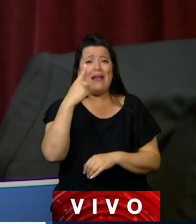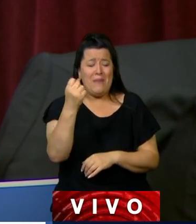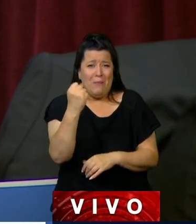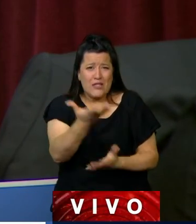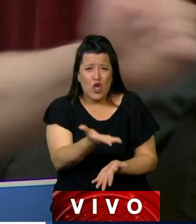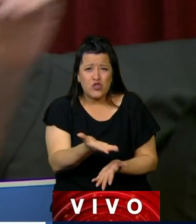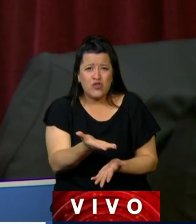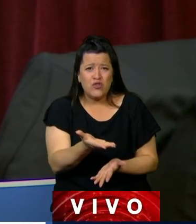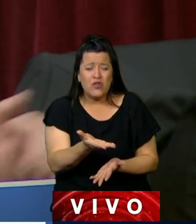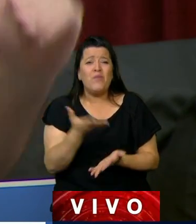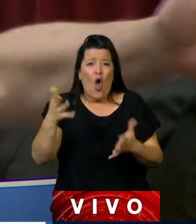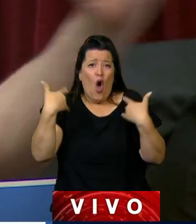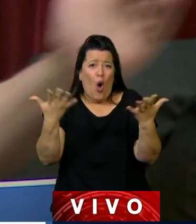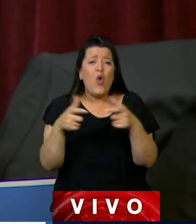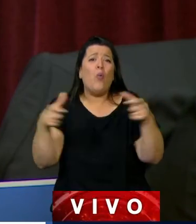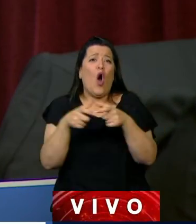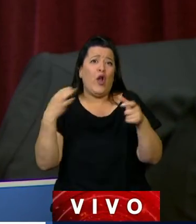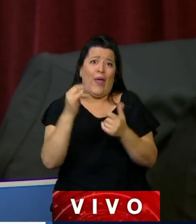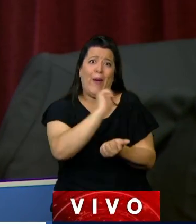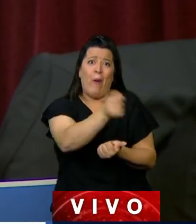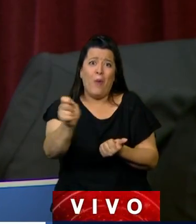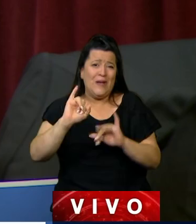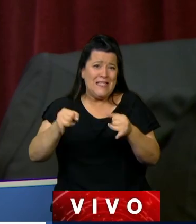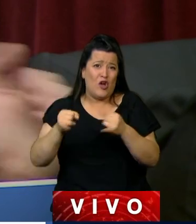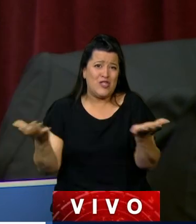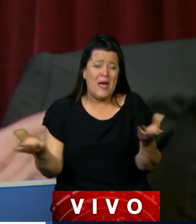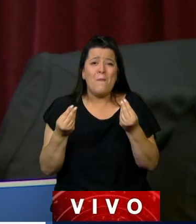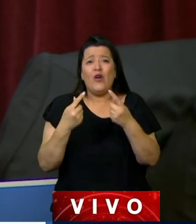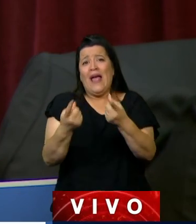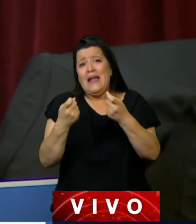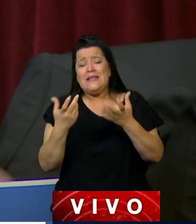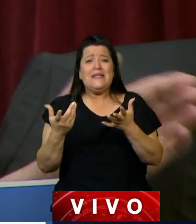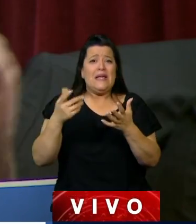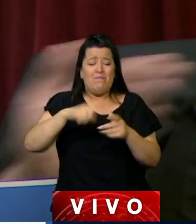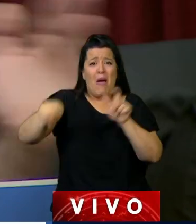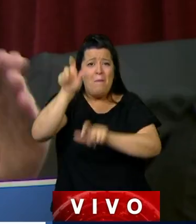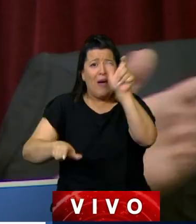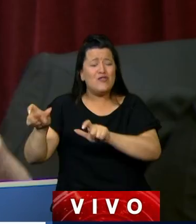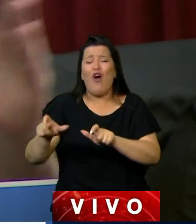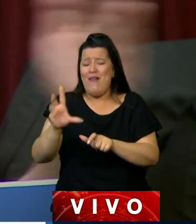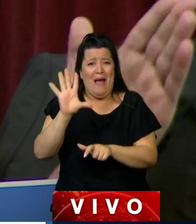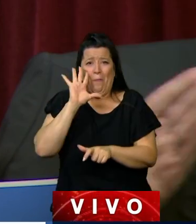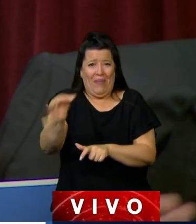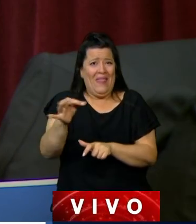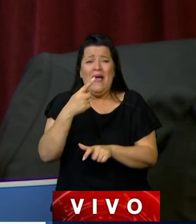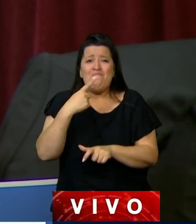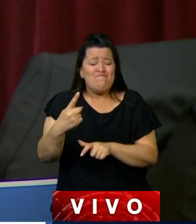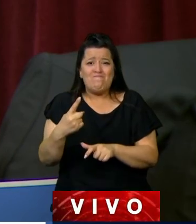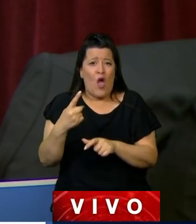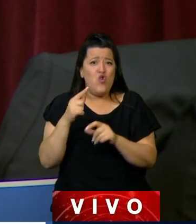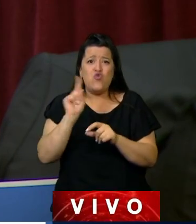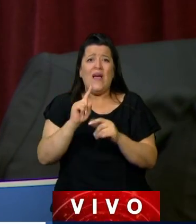50.000 pesos. Y obviamente el bono que tienen que dar porque la supuesta movilidad nacional y popular se demostró que no funcionaba a favor